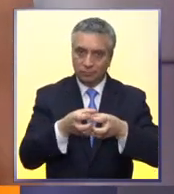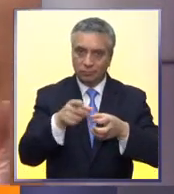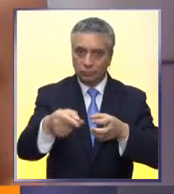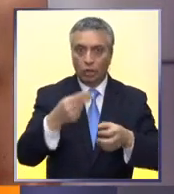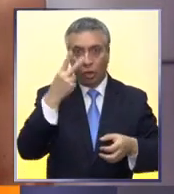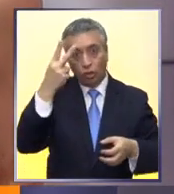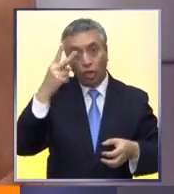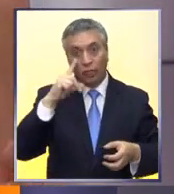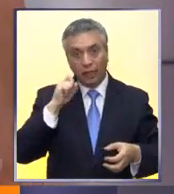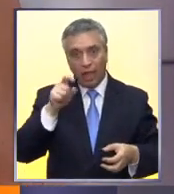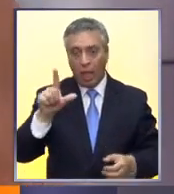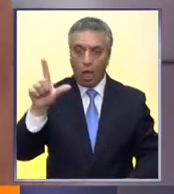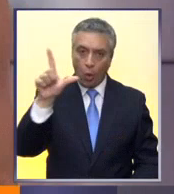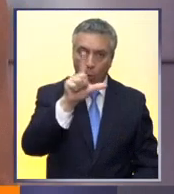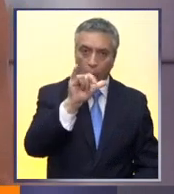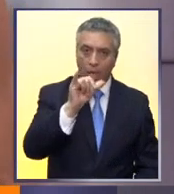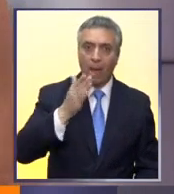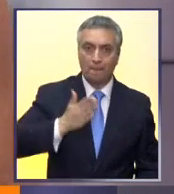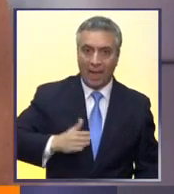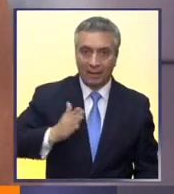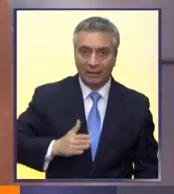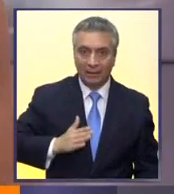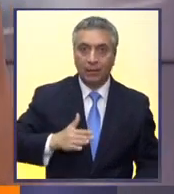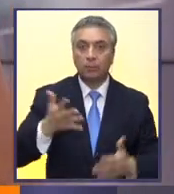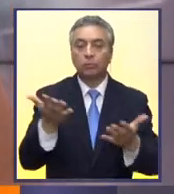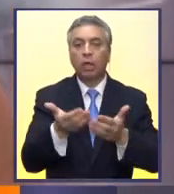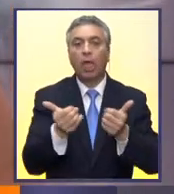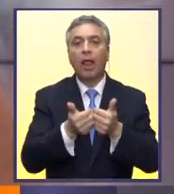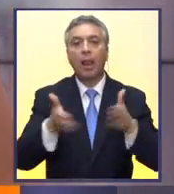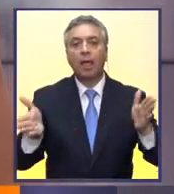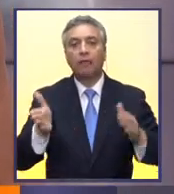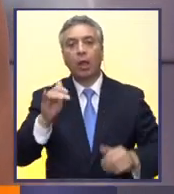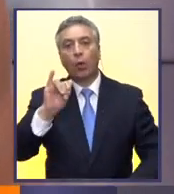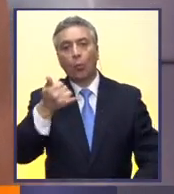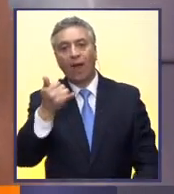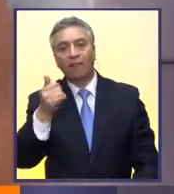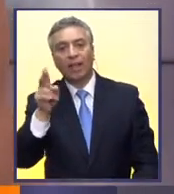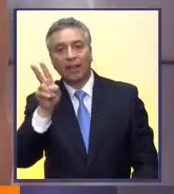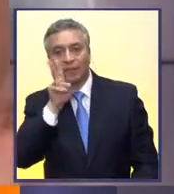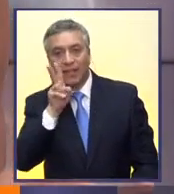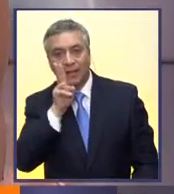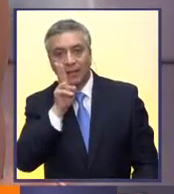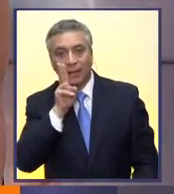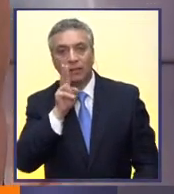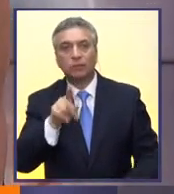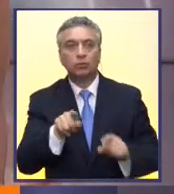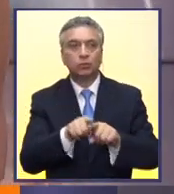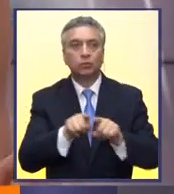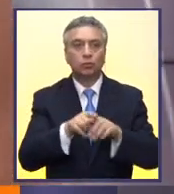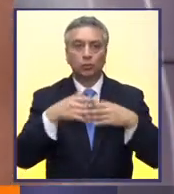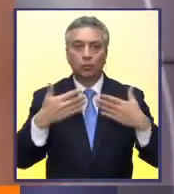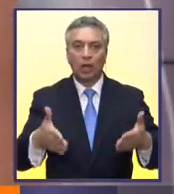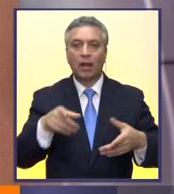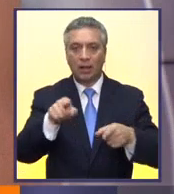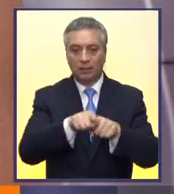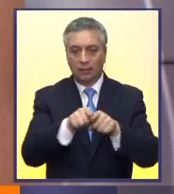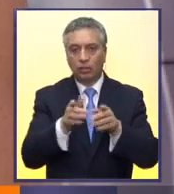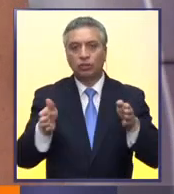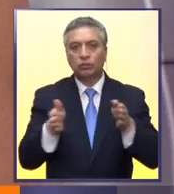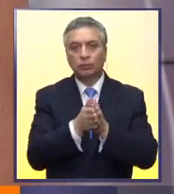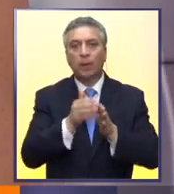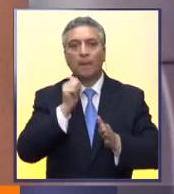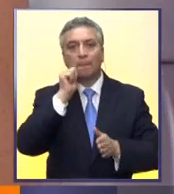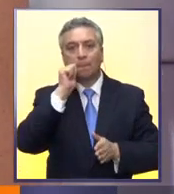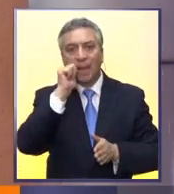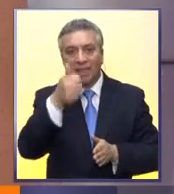días, lunes y martes, para así tener libre jueves y viernes y hacer una suerte de gran sándwich por el feriado de mañana.